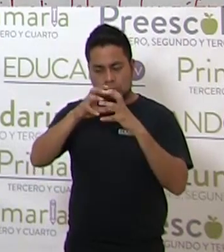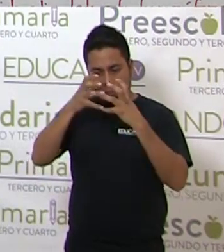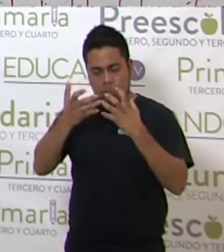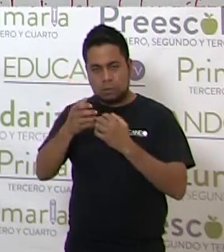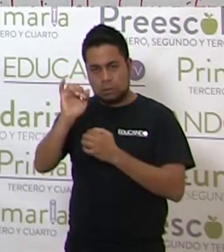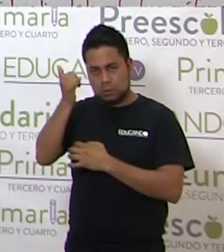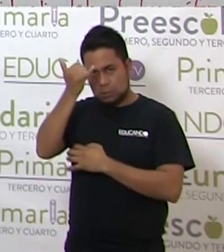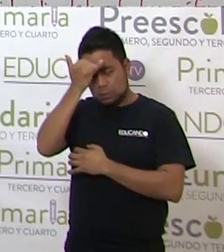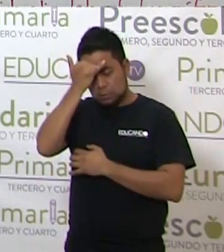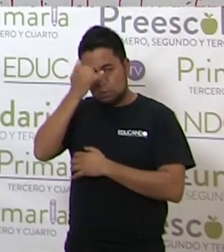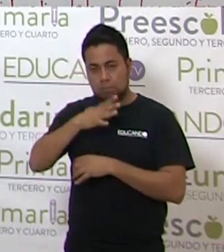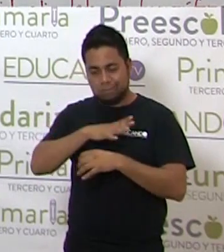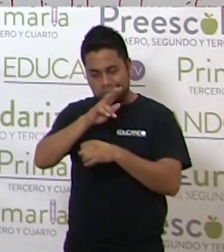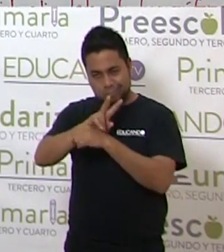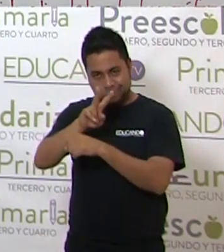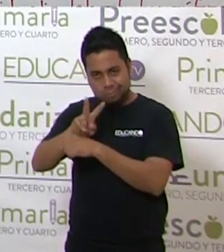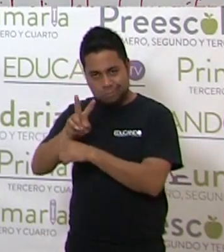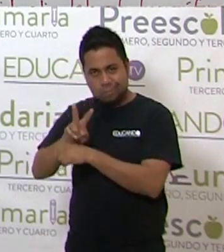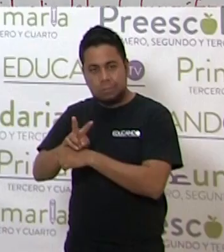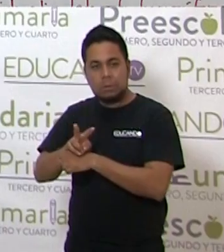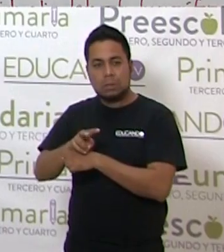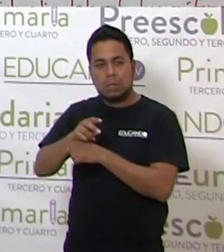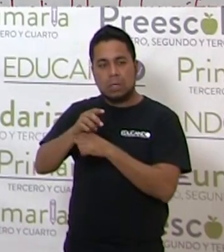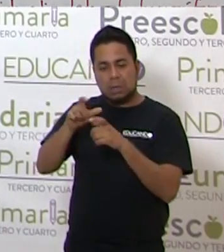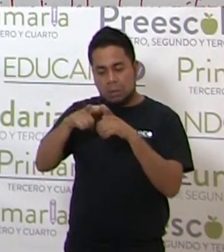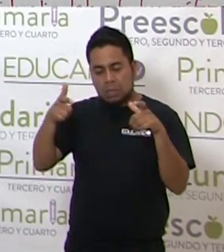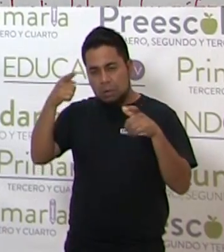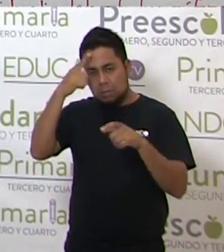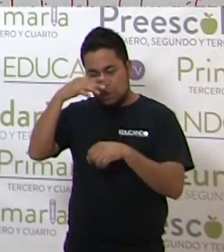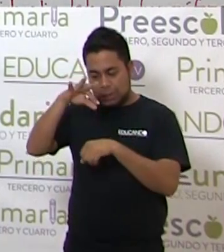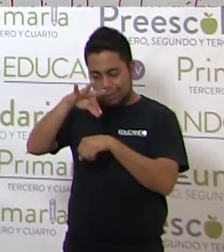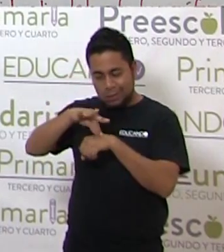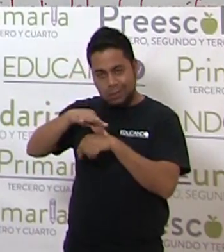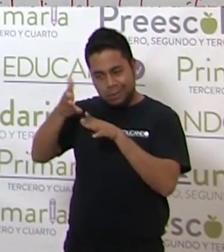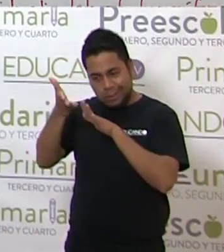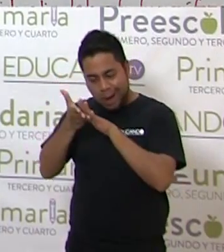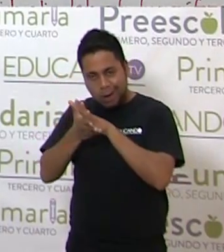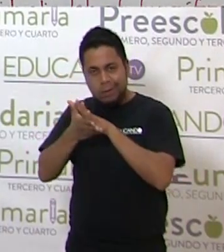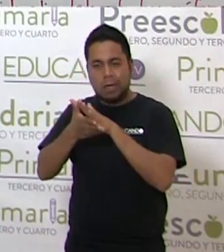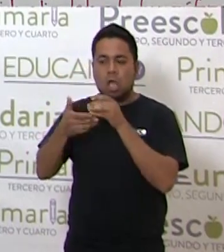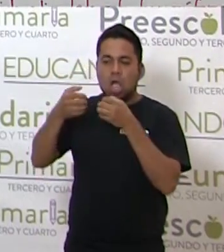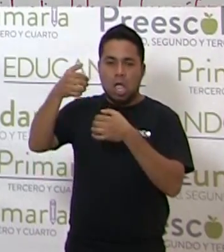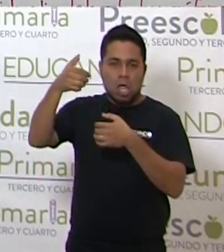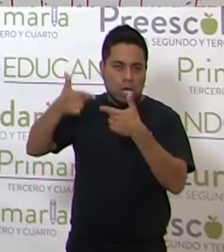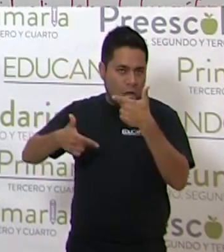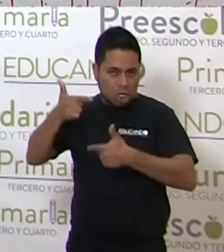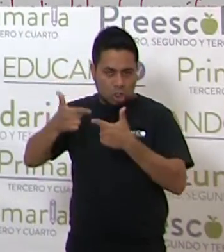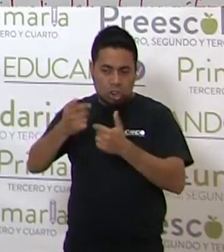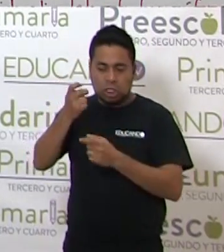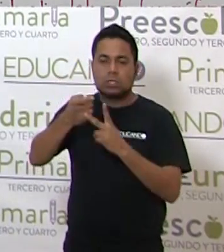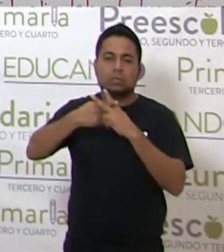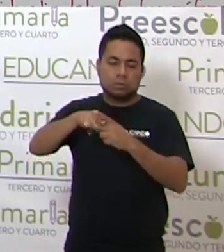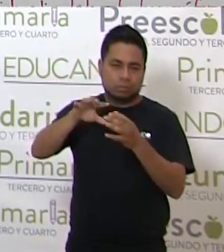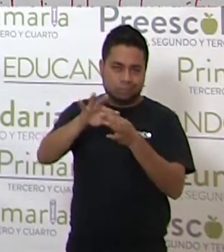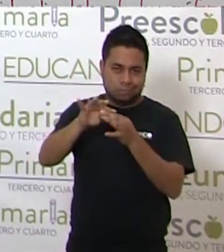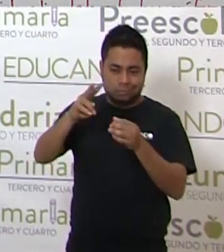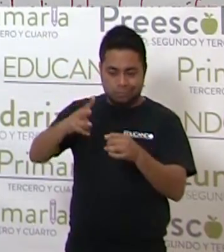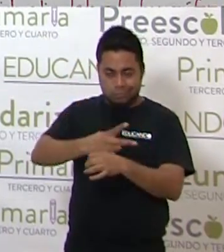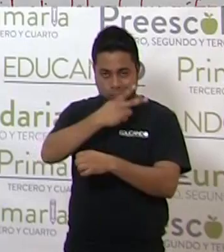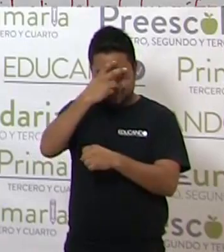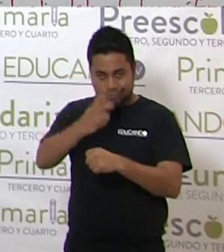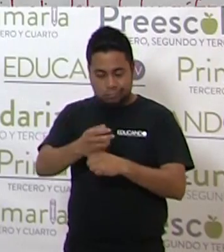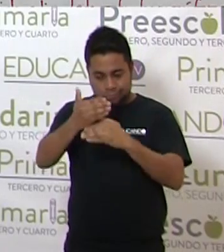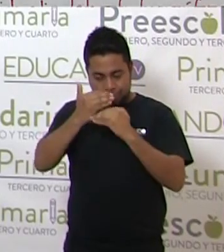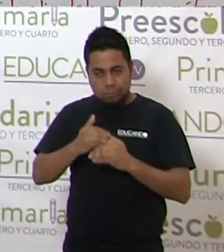las vacas se crían principalmente para obtener de ellas carne y leche. ¿Sí? Entonces esa es la introducción. Luego nos